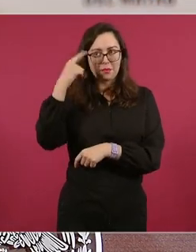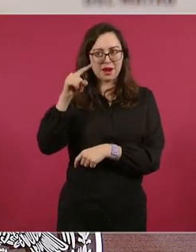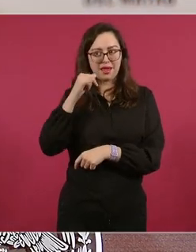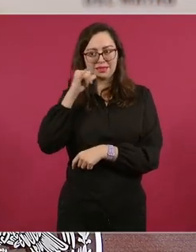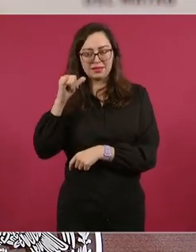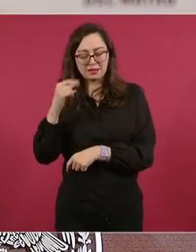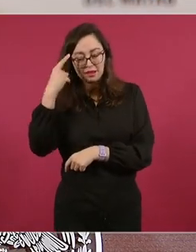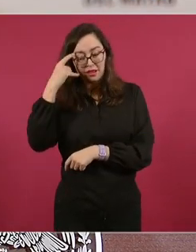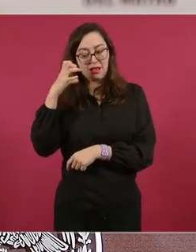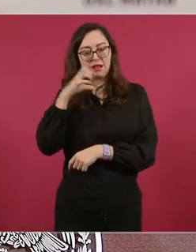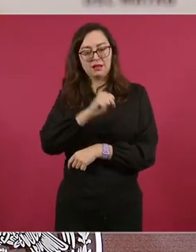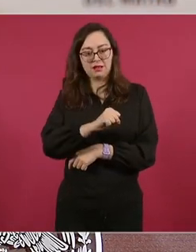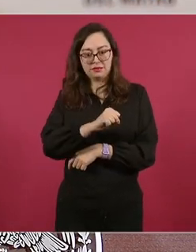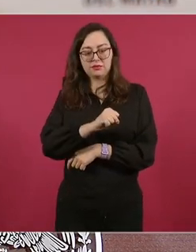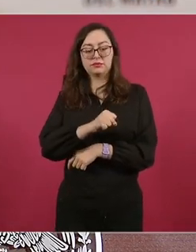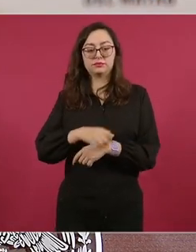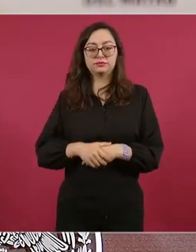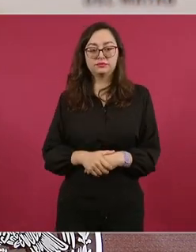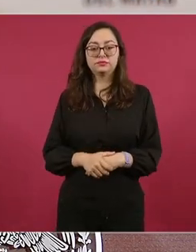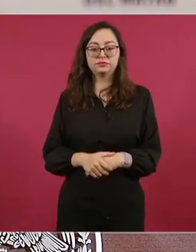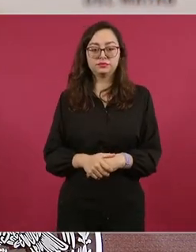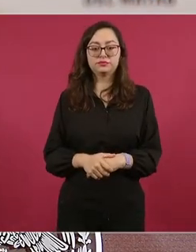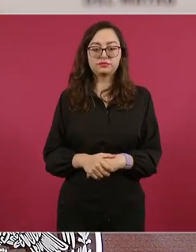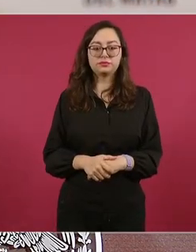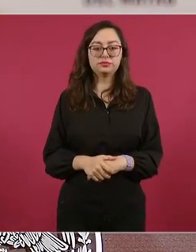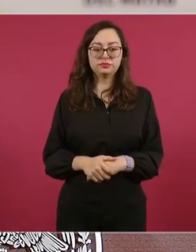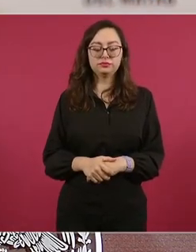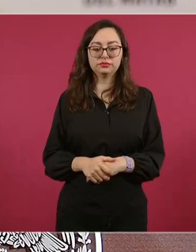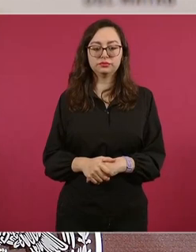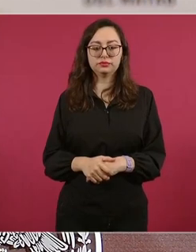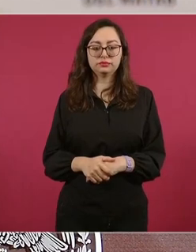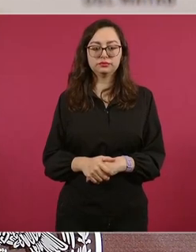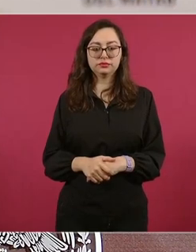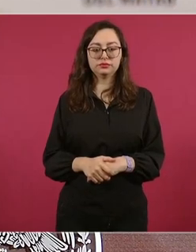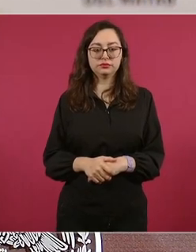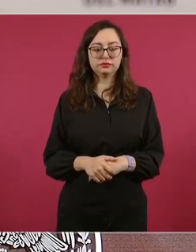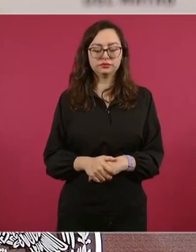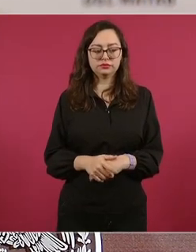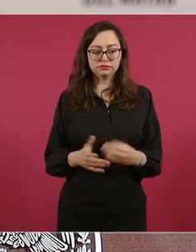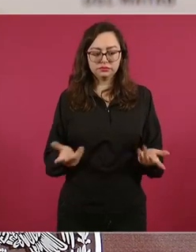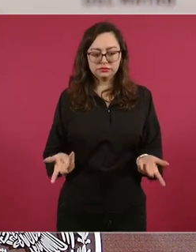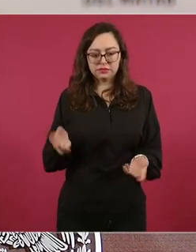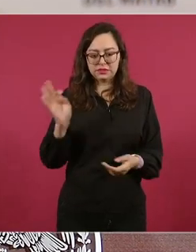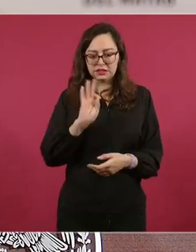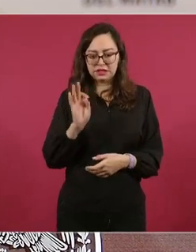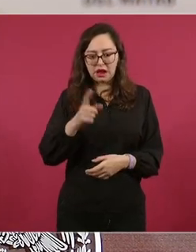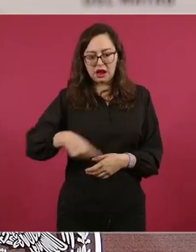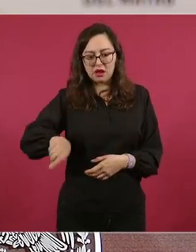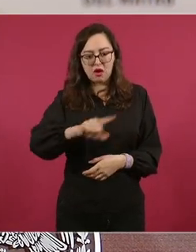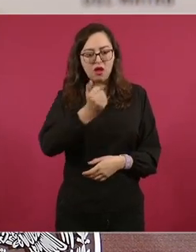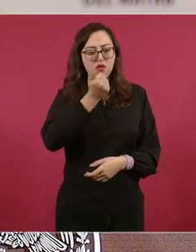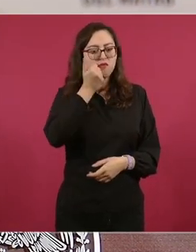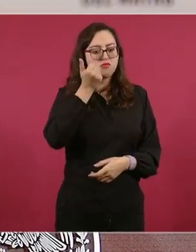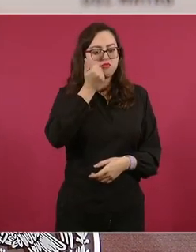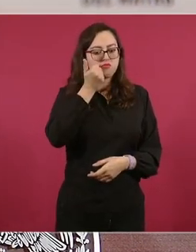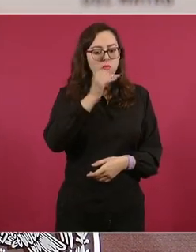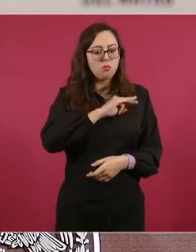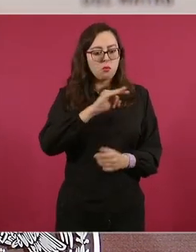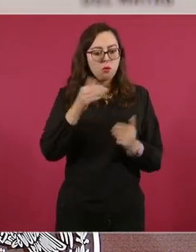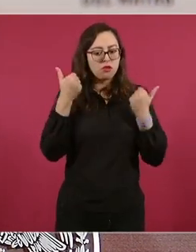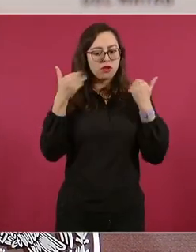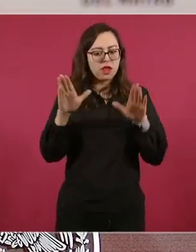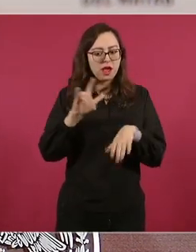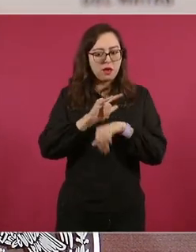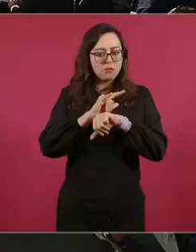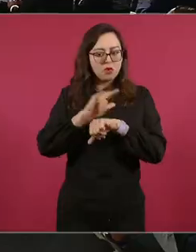también pueden ayudar con los aviones que tiene la Fuerza Aérea para el